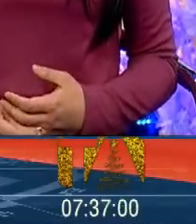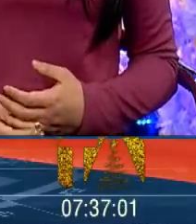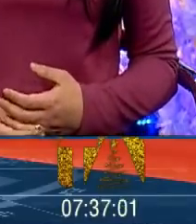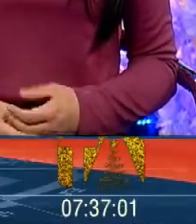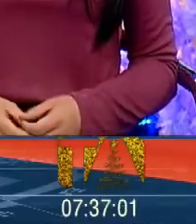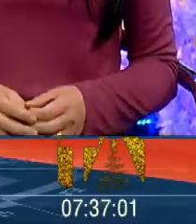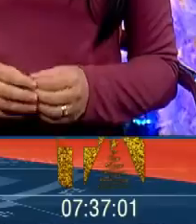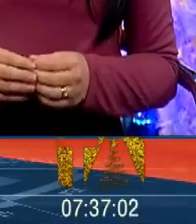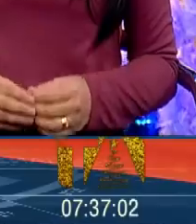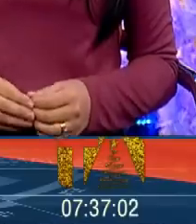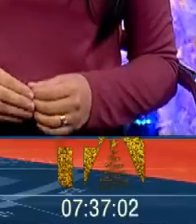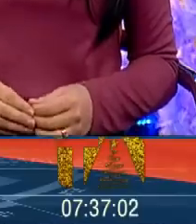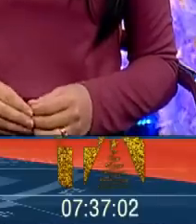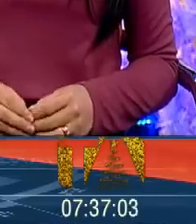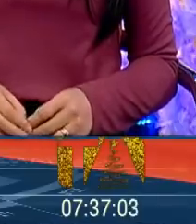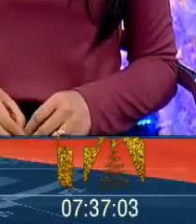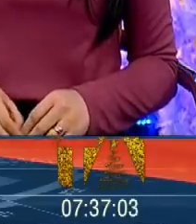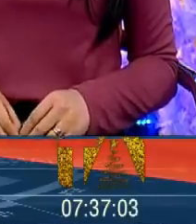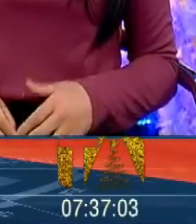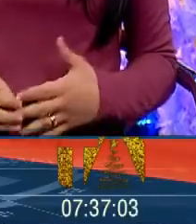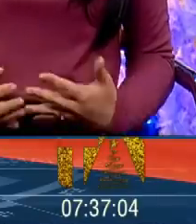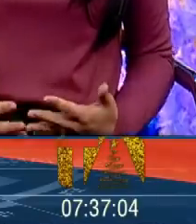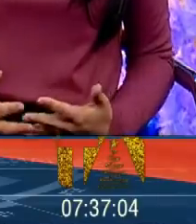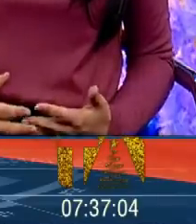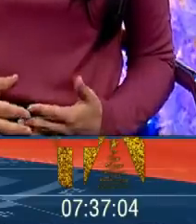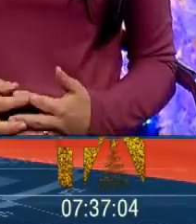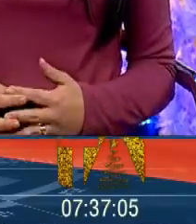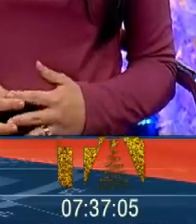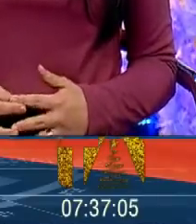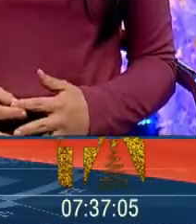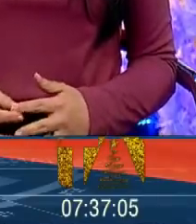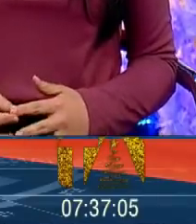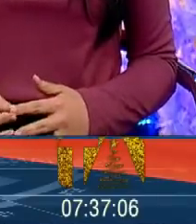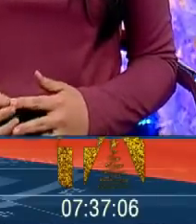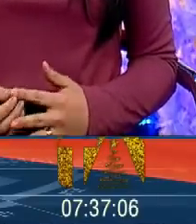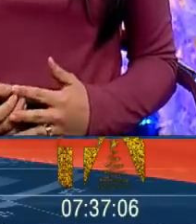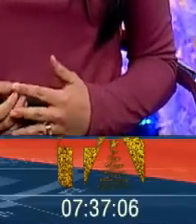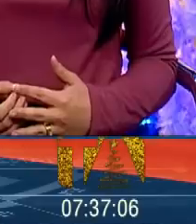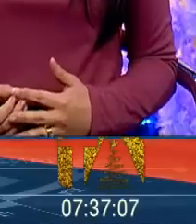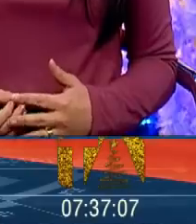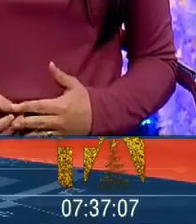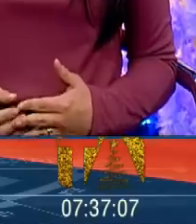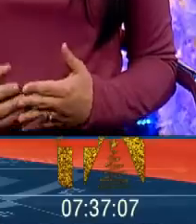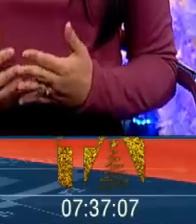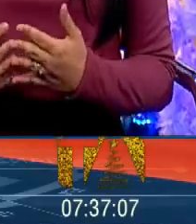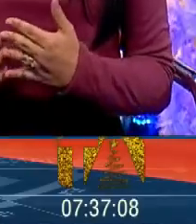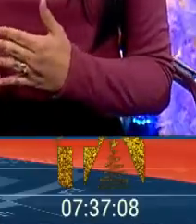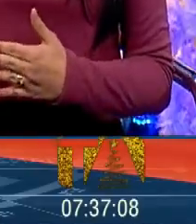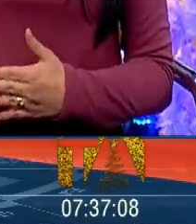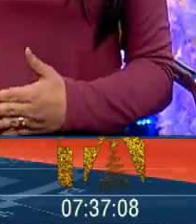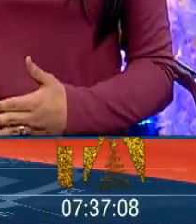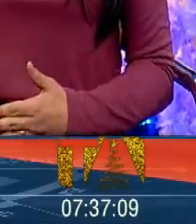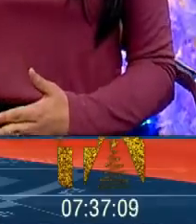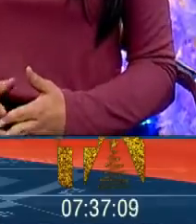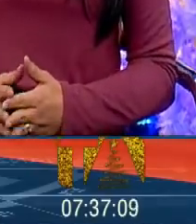Hoy, miércoles 23 de diciembre de 2020, les informaremos sobre el alcance de las medidas que tomó el gobierno frente a